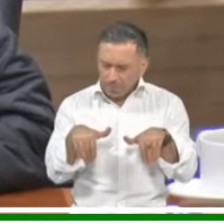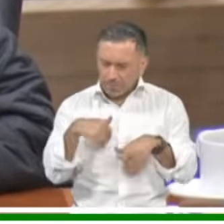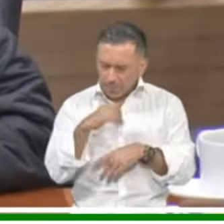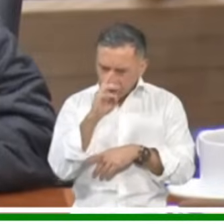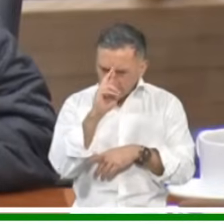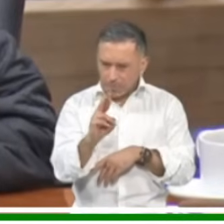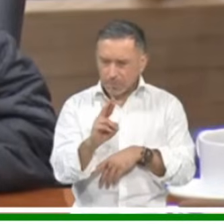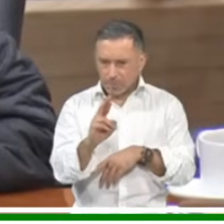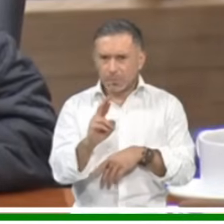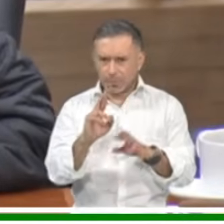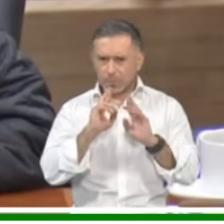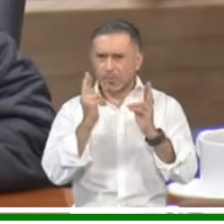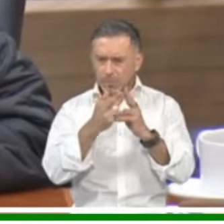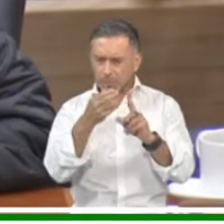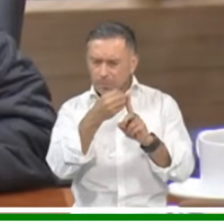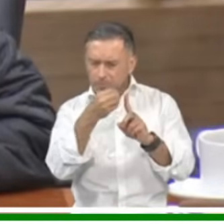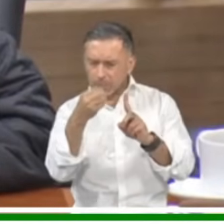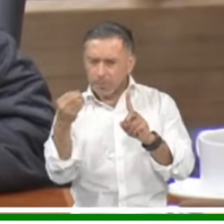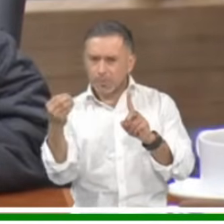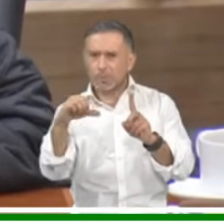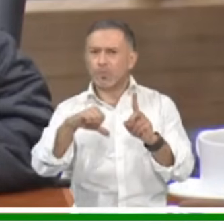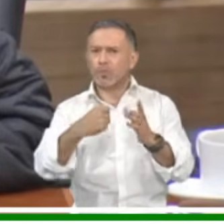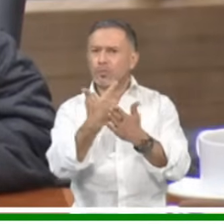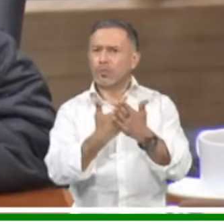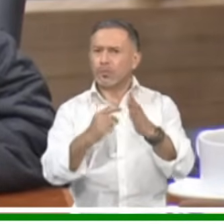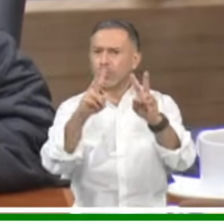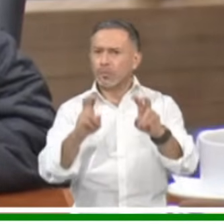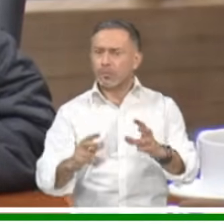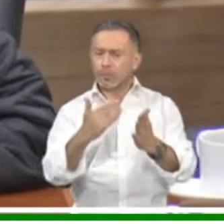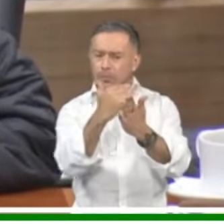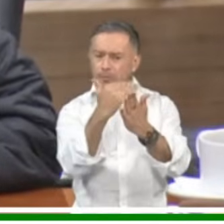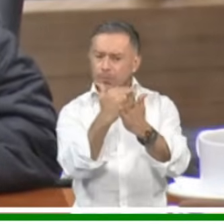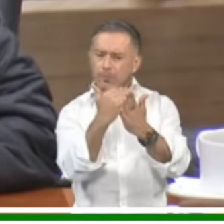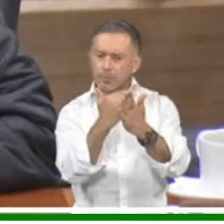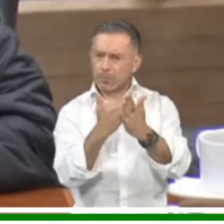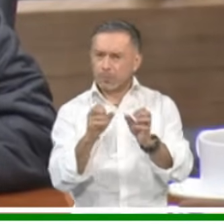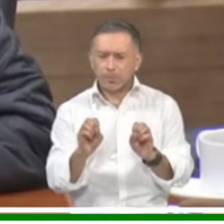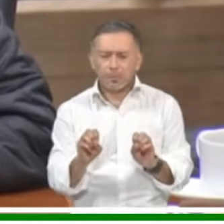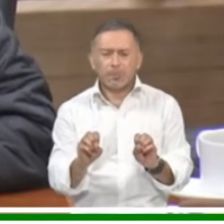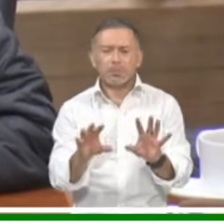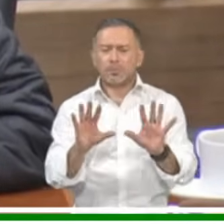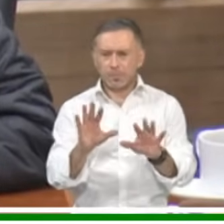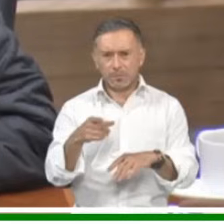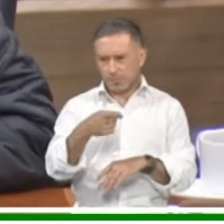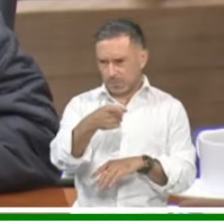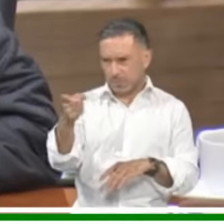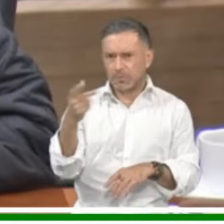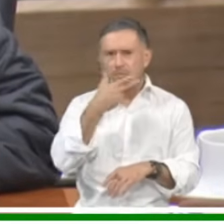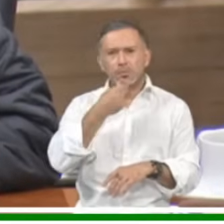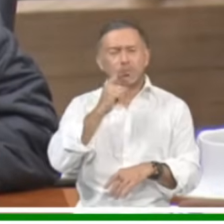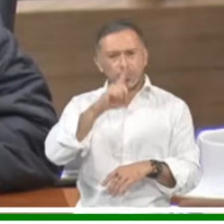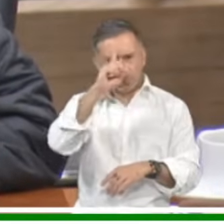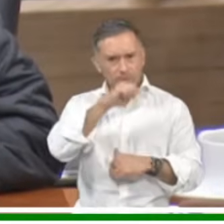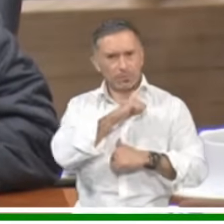los asuntos que se tienen que tratar por parte de las y los consejeros. La